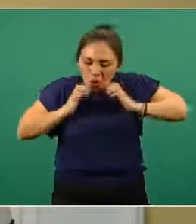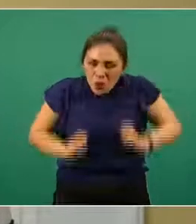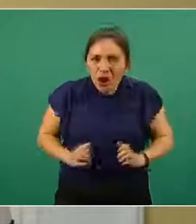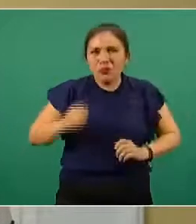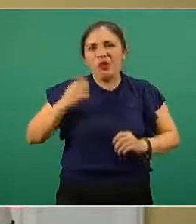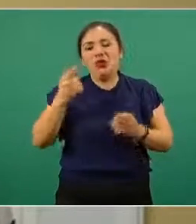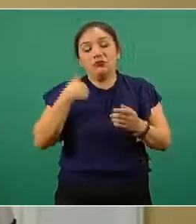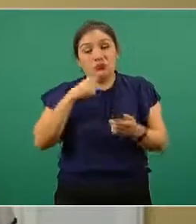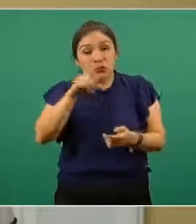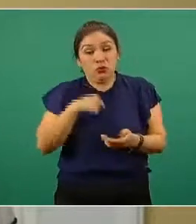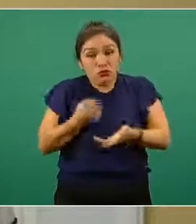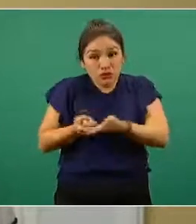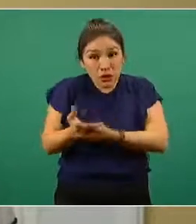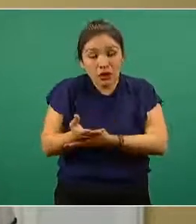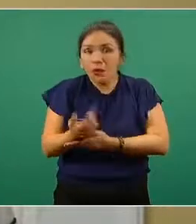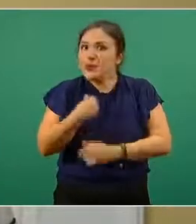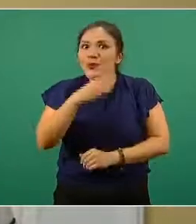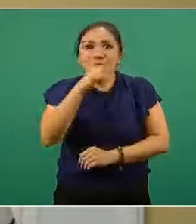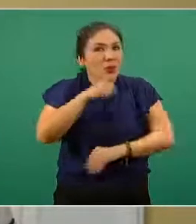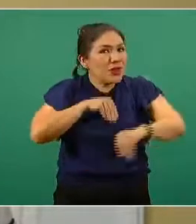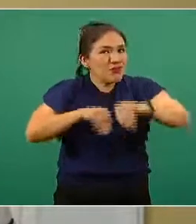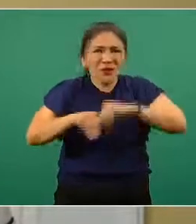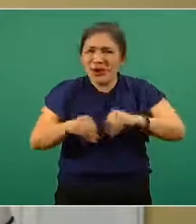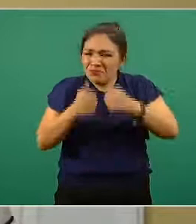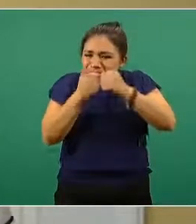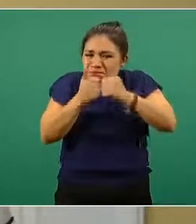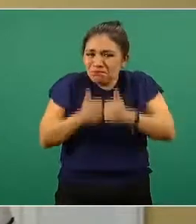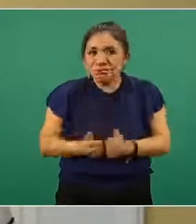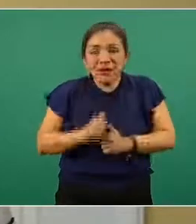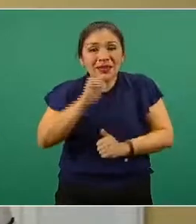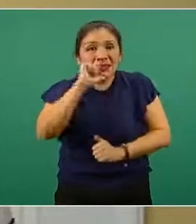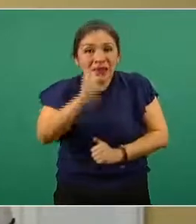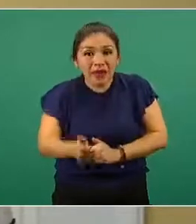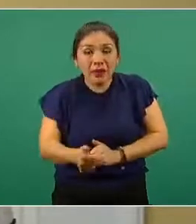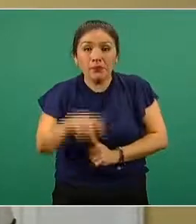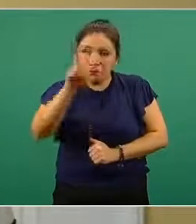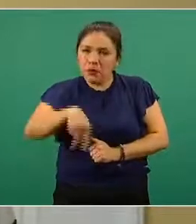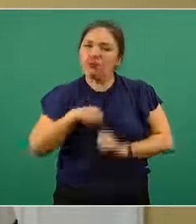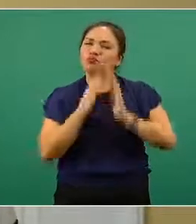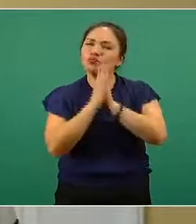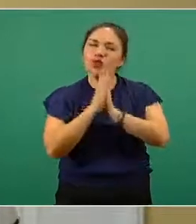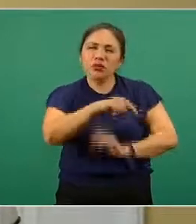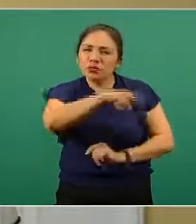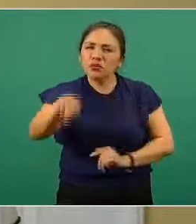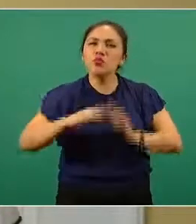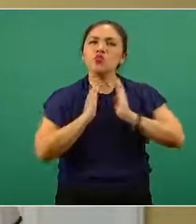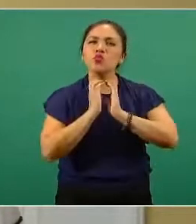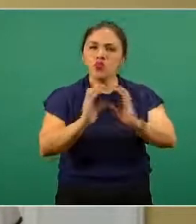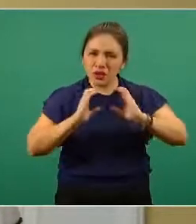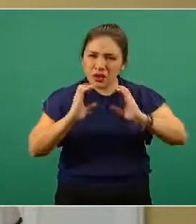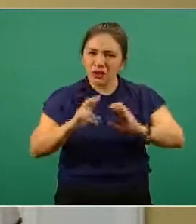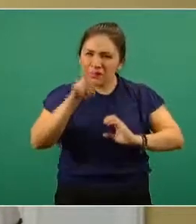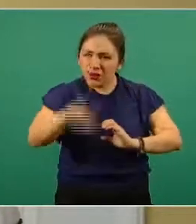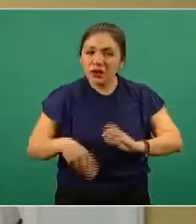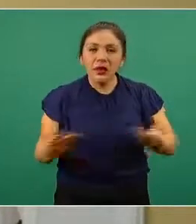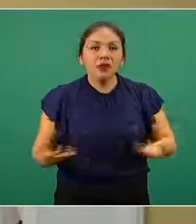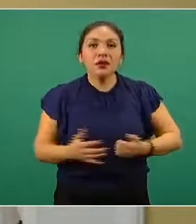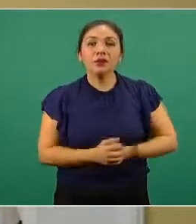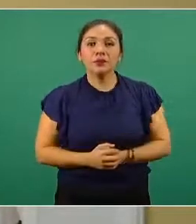cuerpo, salí sin poder mover nada. Sí, les pido que se cuiden y que